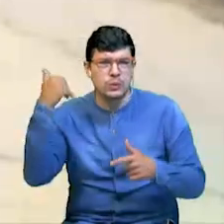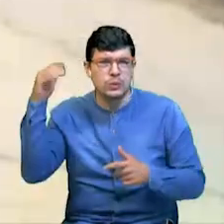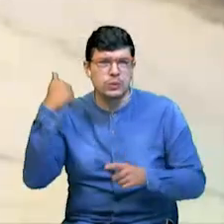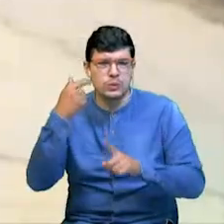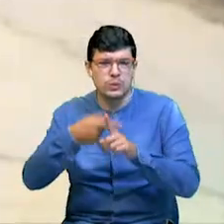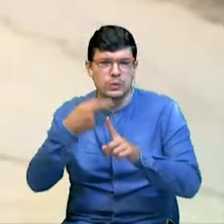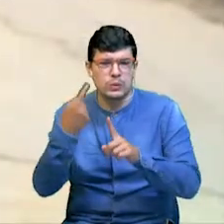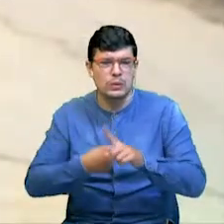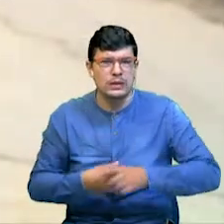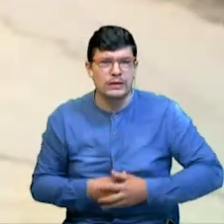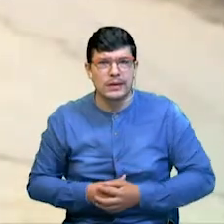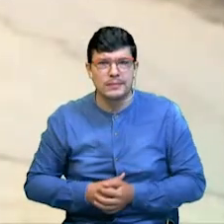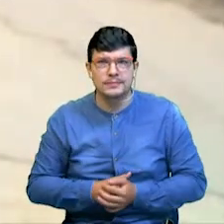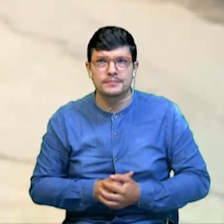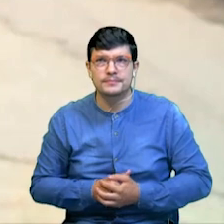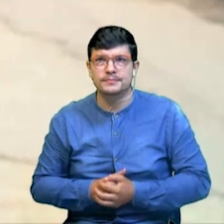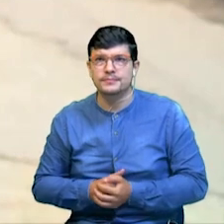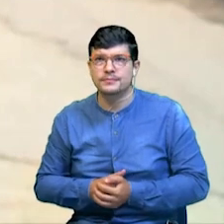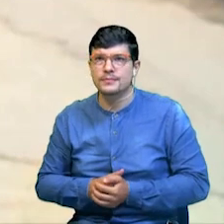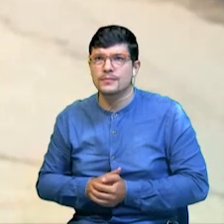meses.